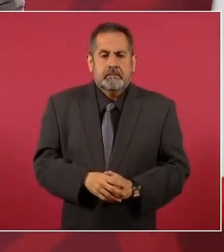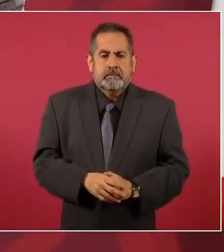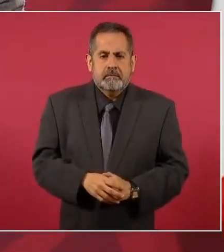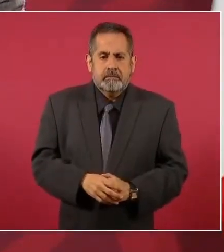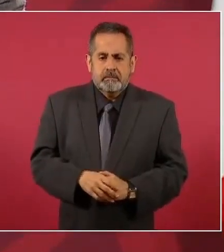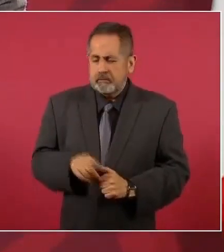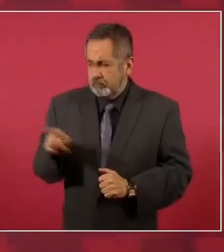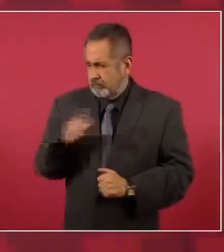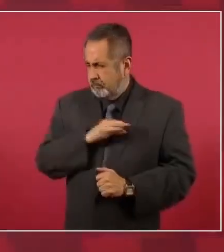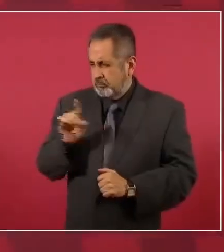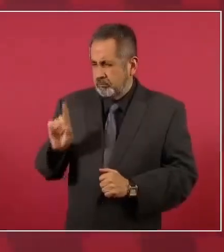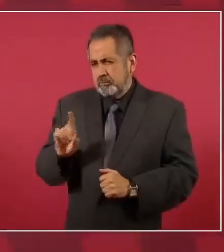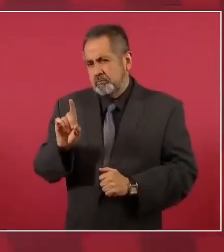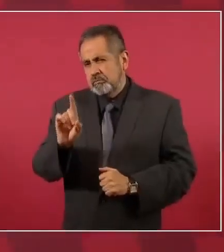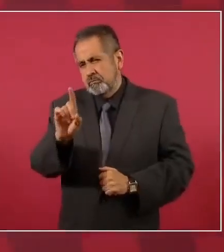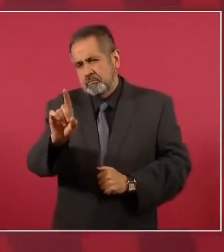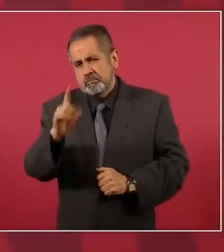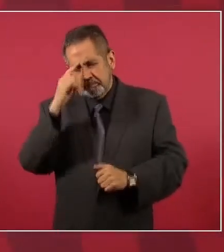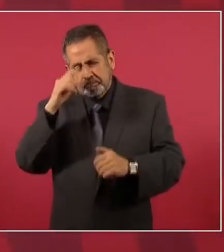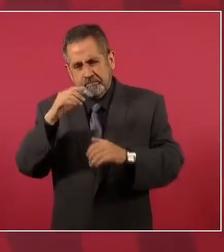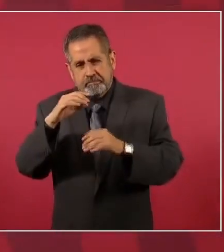que vaya a la cabina